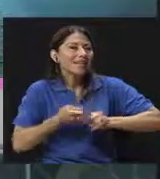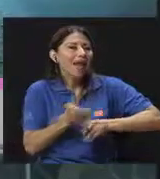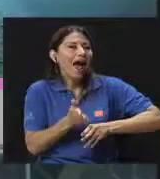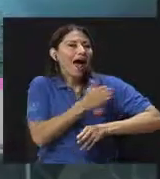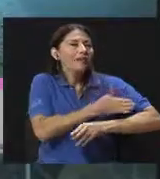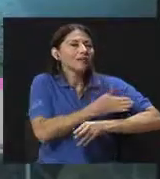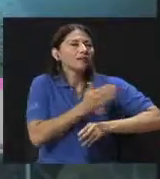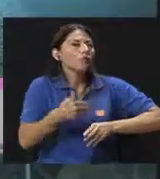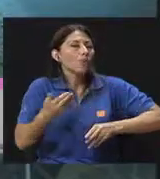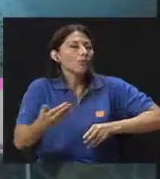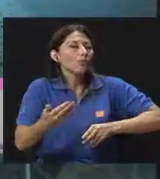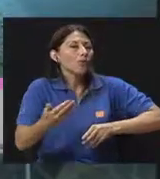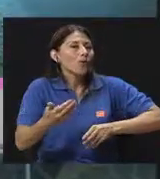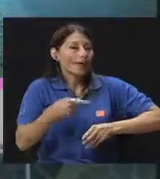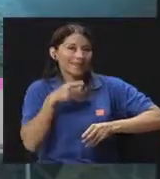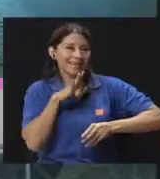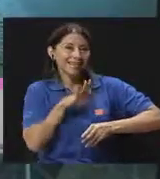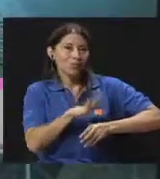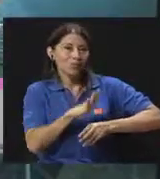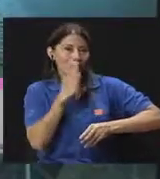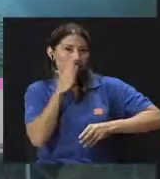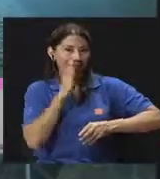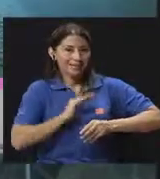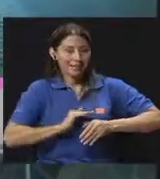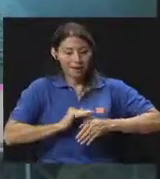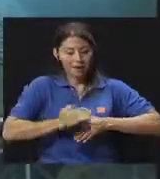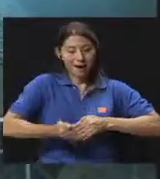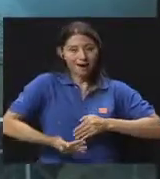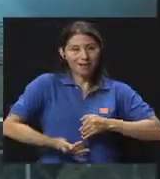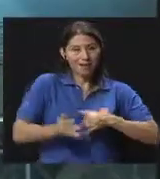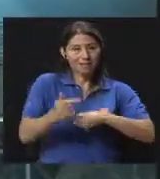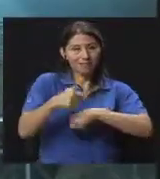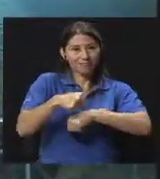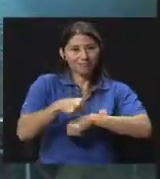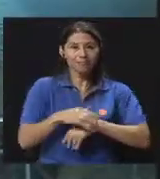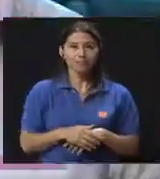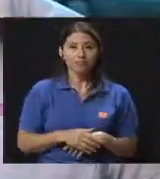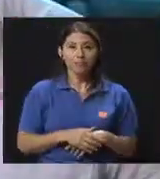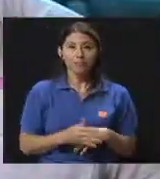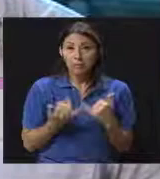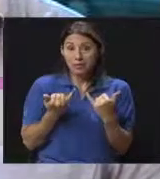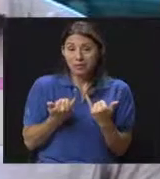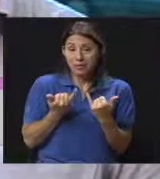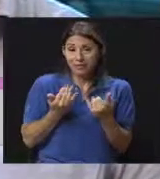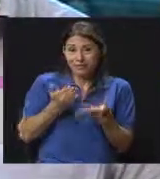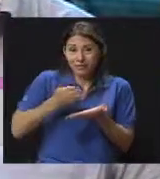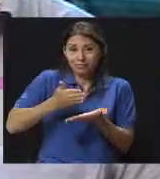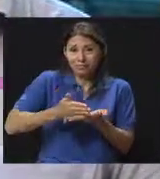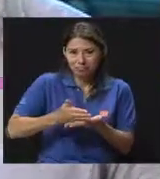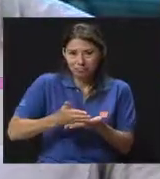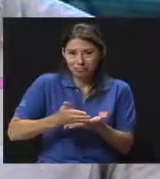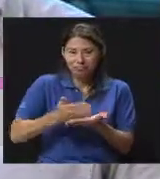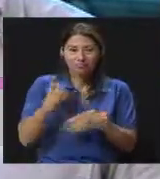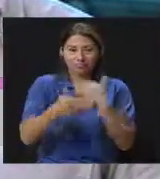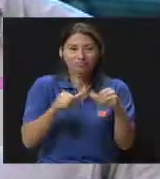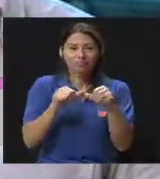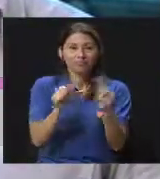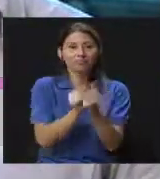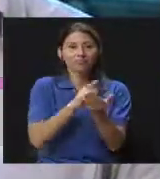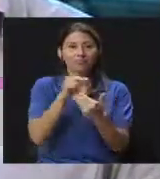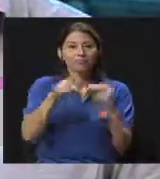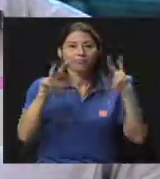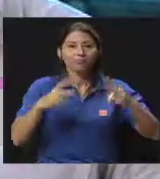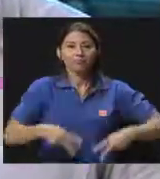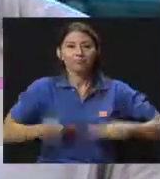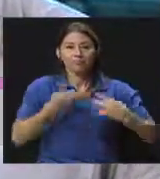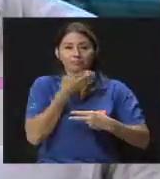está embarazada. Claro. A ver, vamos a tratar de hacer una pausa por el momento, dejar el tema por acá. Ya volvemos con su programa Vivir